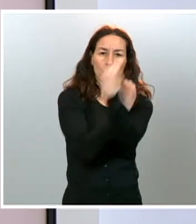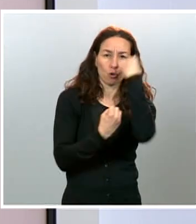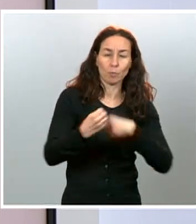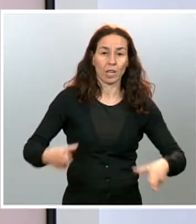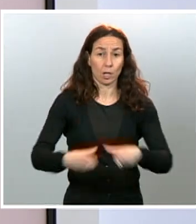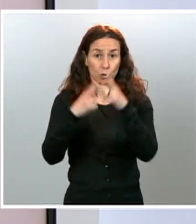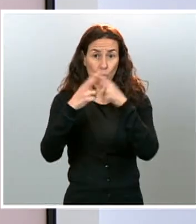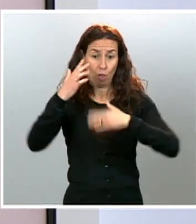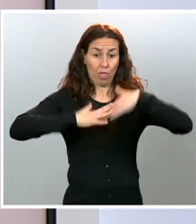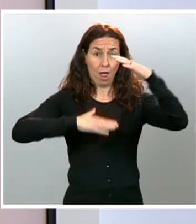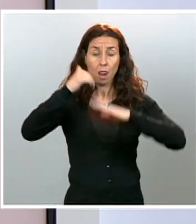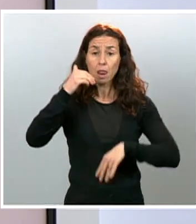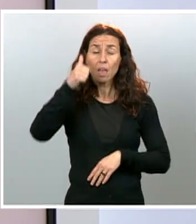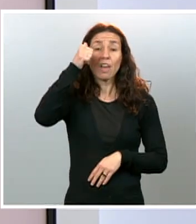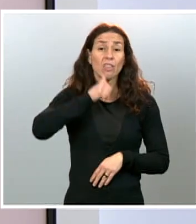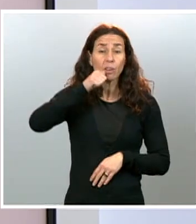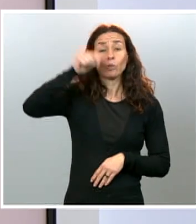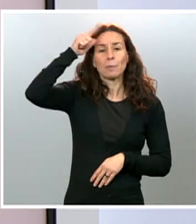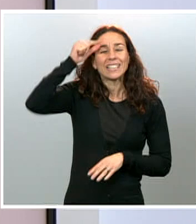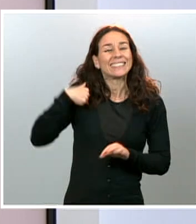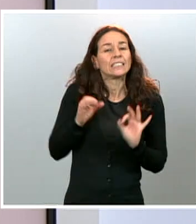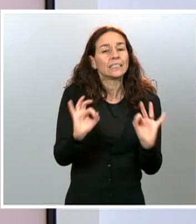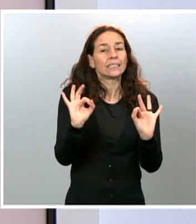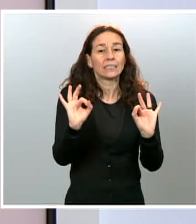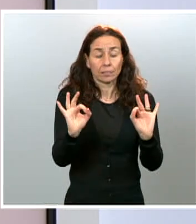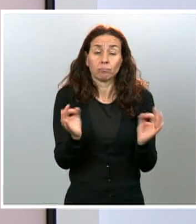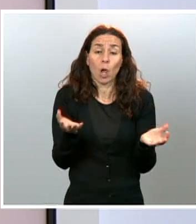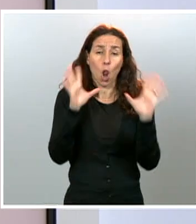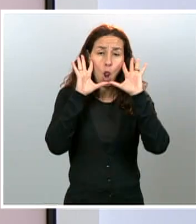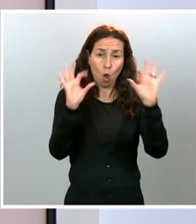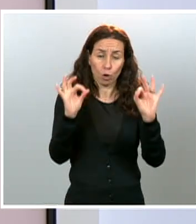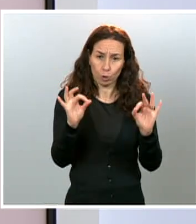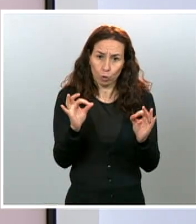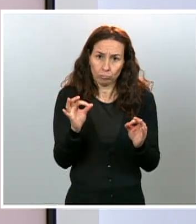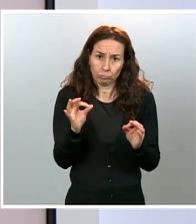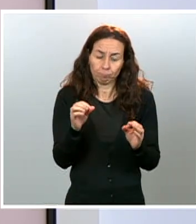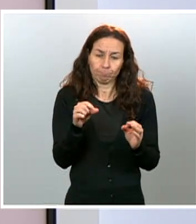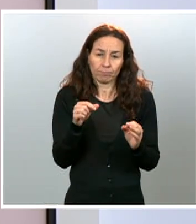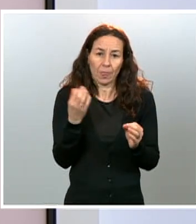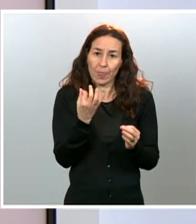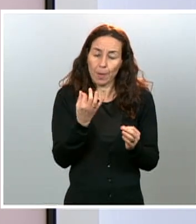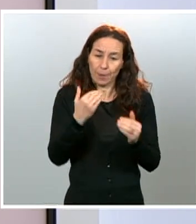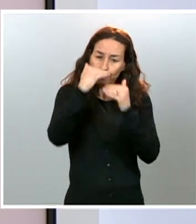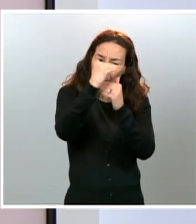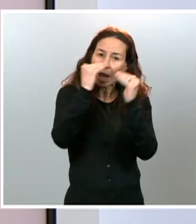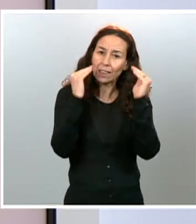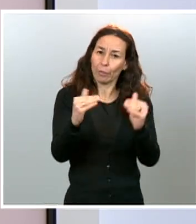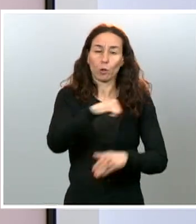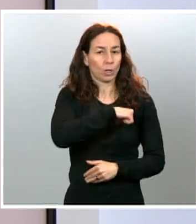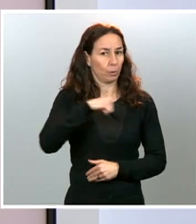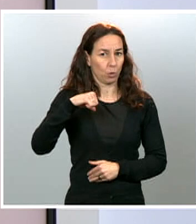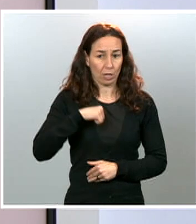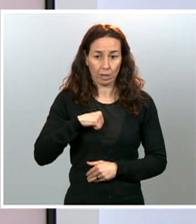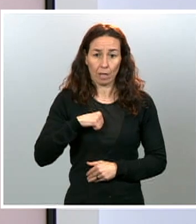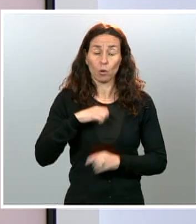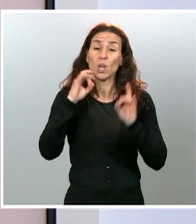melilla tienen su singularidad y evidentemente van a ser objeto de un trato de un tratamiento individualizado como el resto de zonas